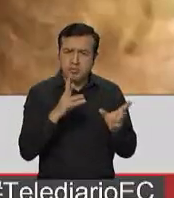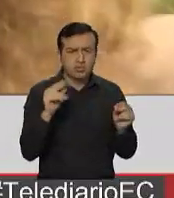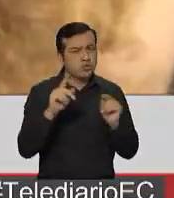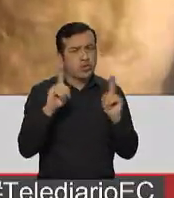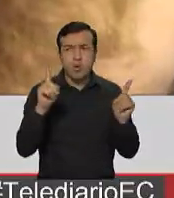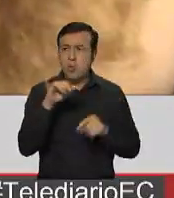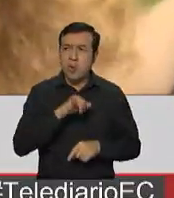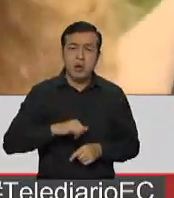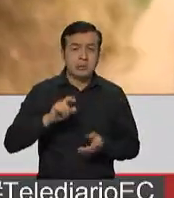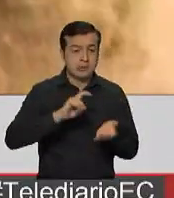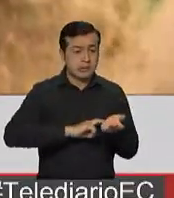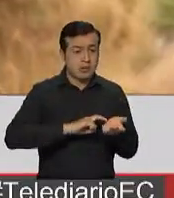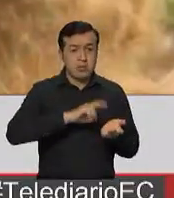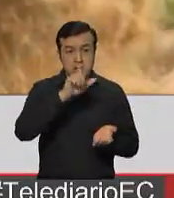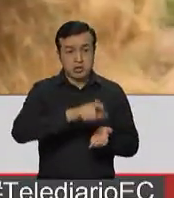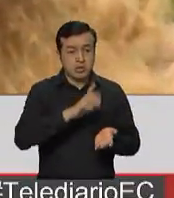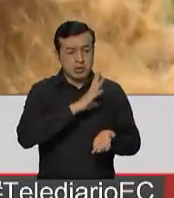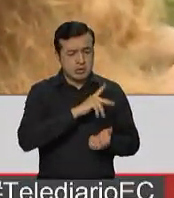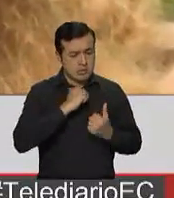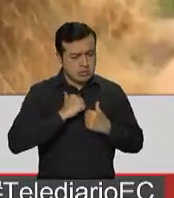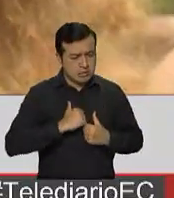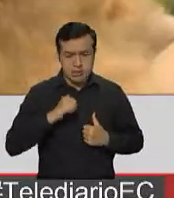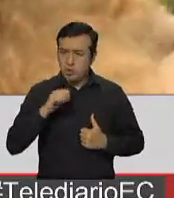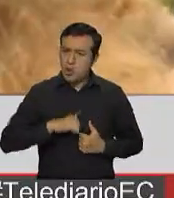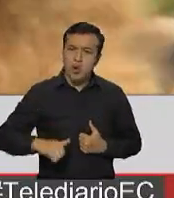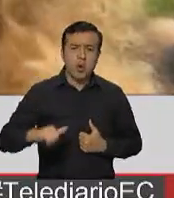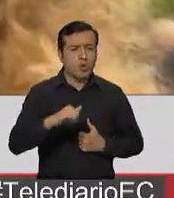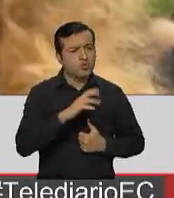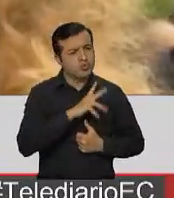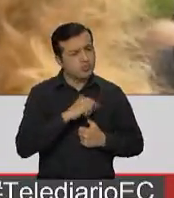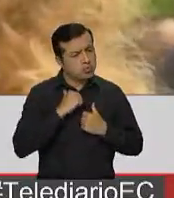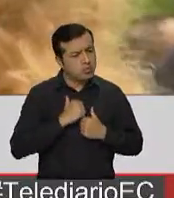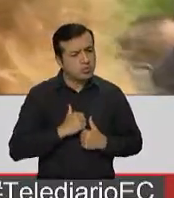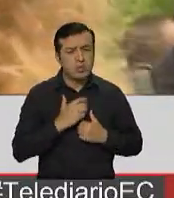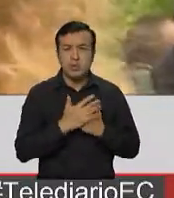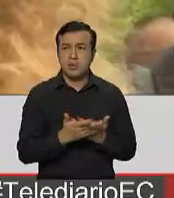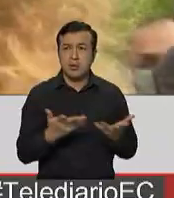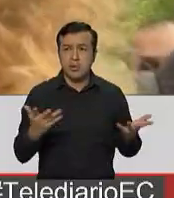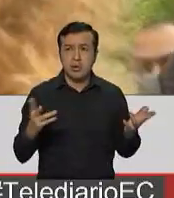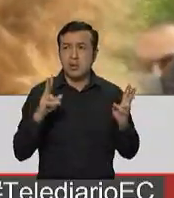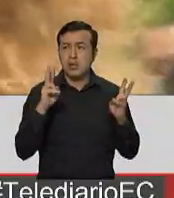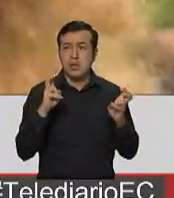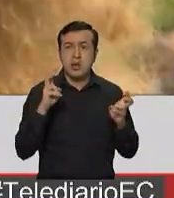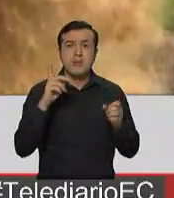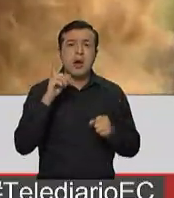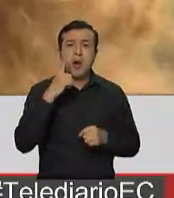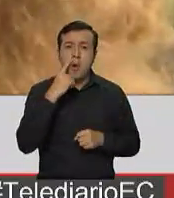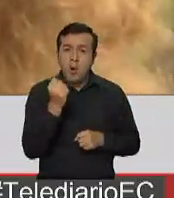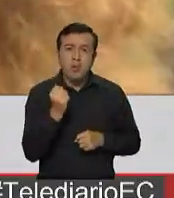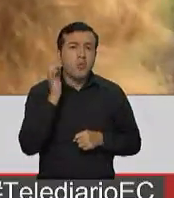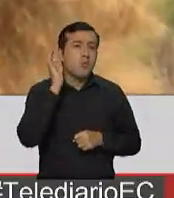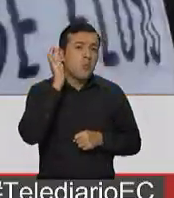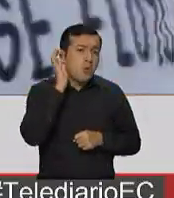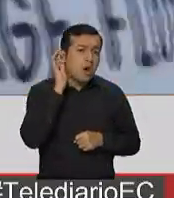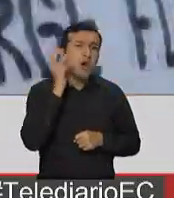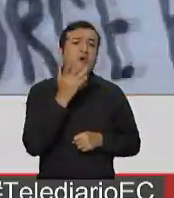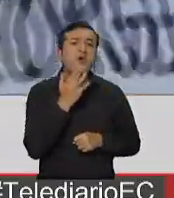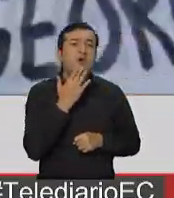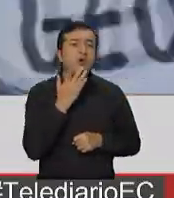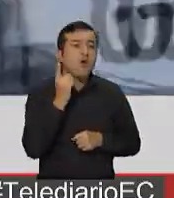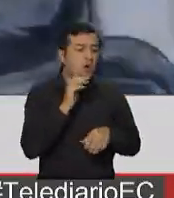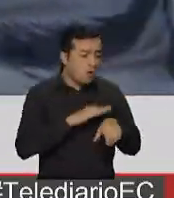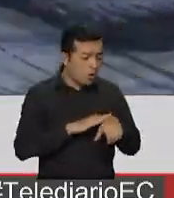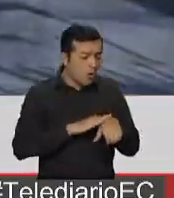raza. Si una persona está sufriendo, ¿cómo no puede sufrir? Ni siquiera es necesario hablar de sexo o color. Somos una sola humanidad.